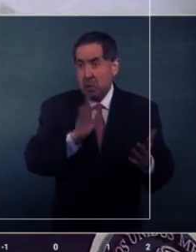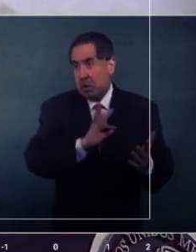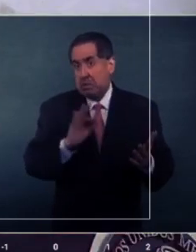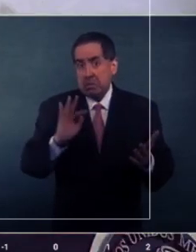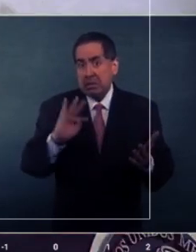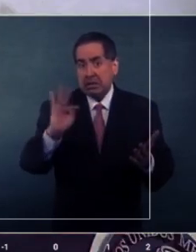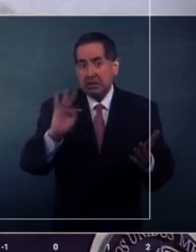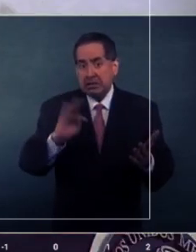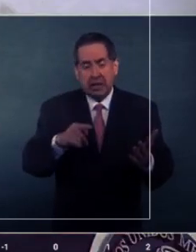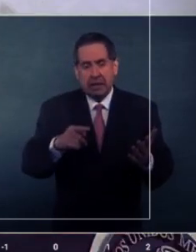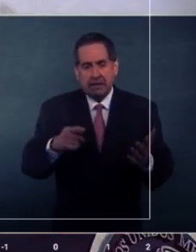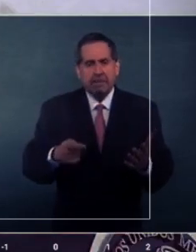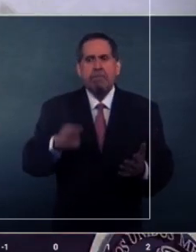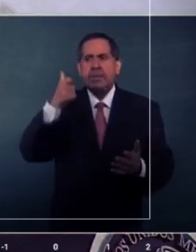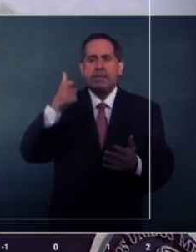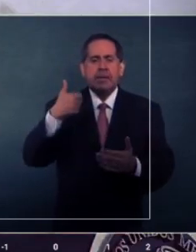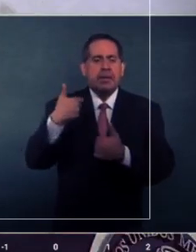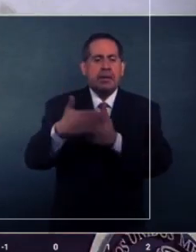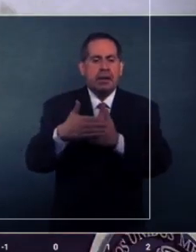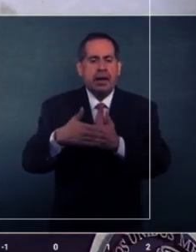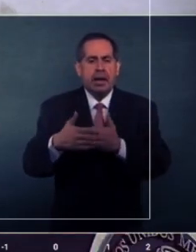sea la primera